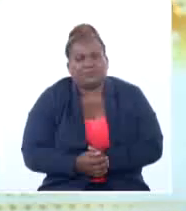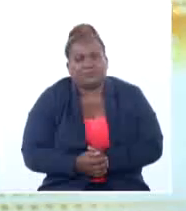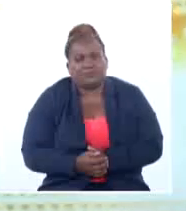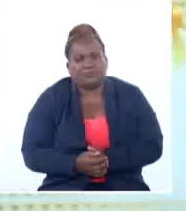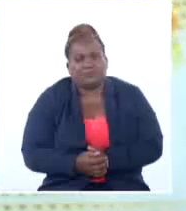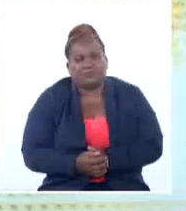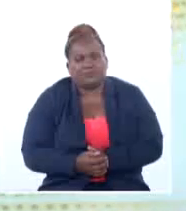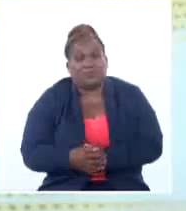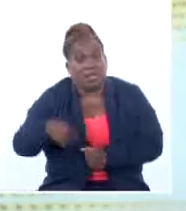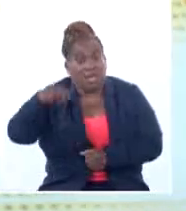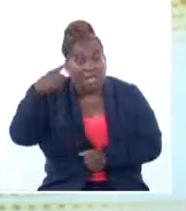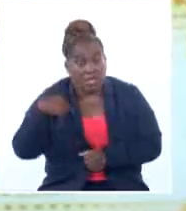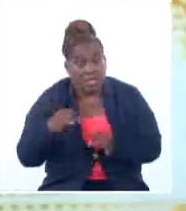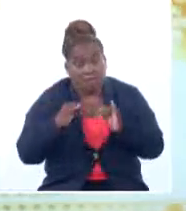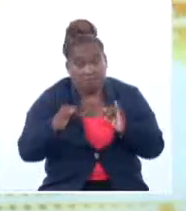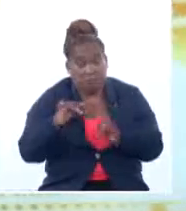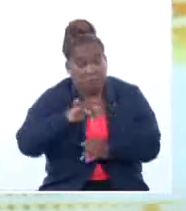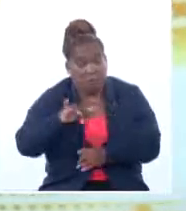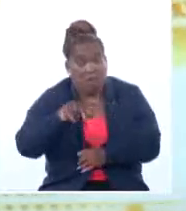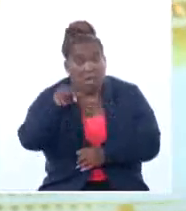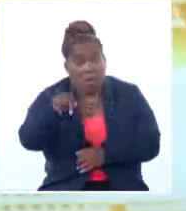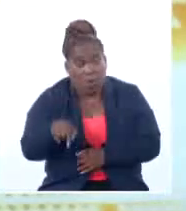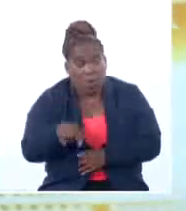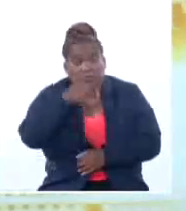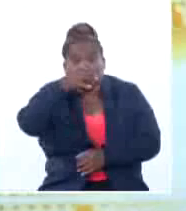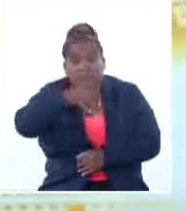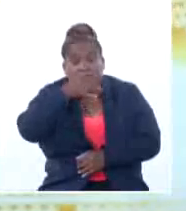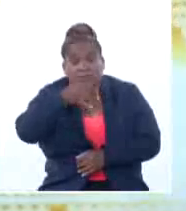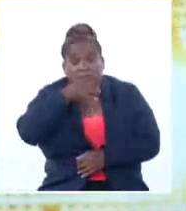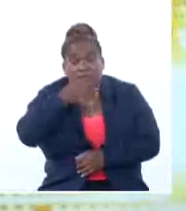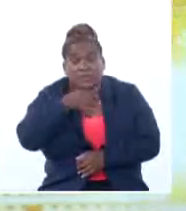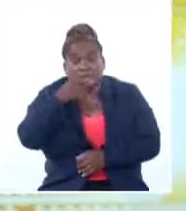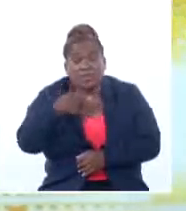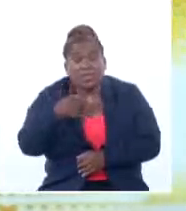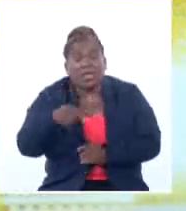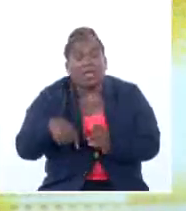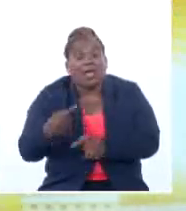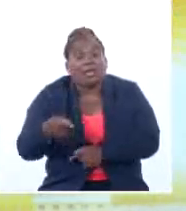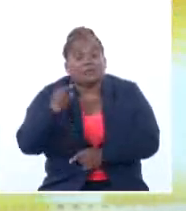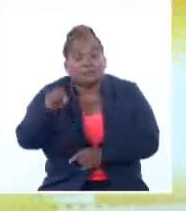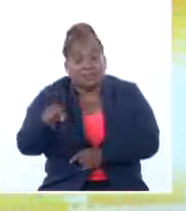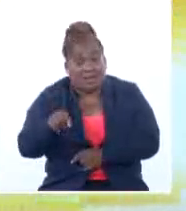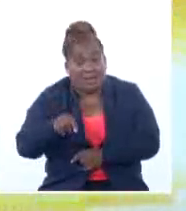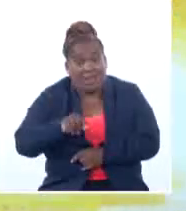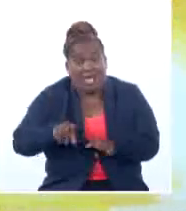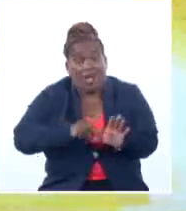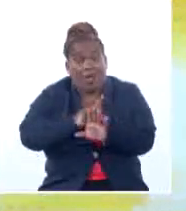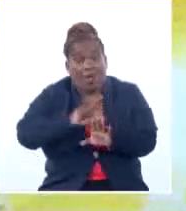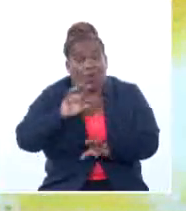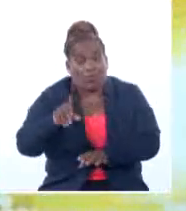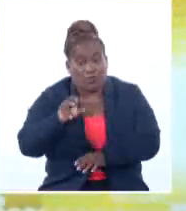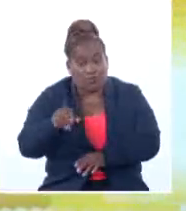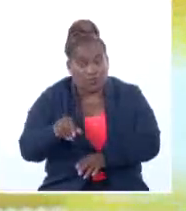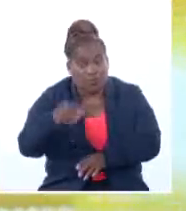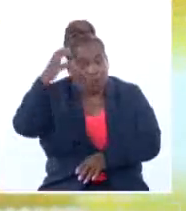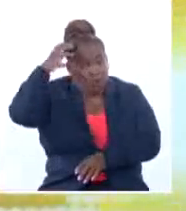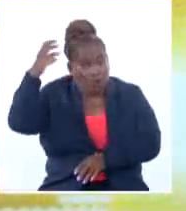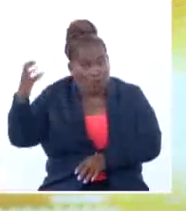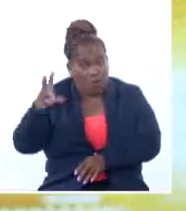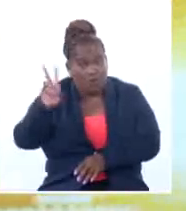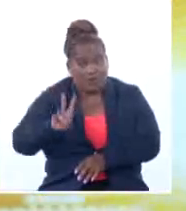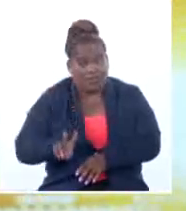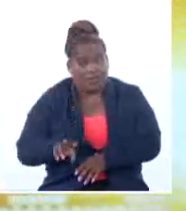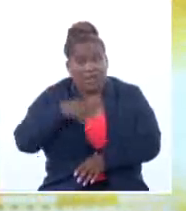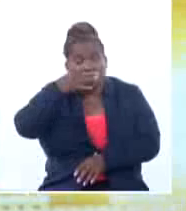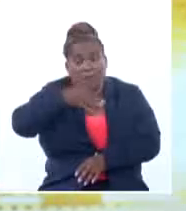La informaba ayer y le actualizo hoy sobre la cruzada anticorrupción del gobierno venezolano. De acuerdo con el fiscal general Tarek William Saab,